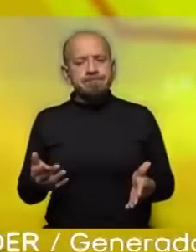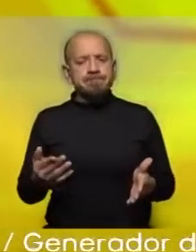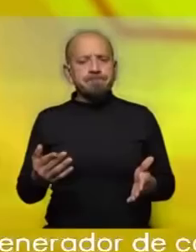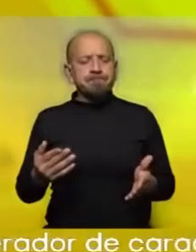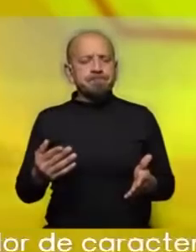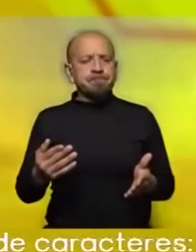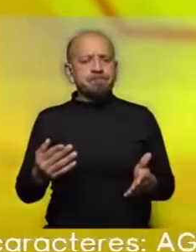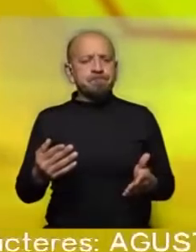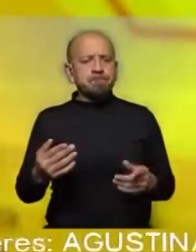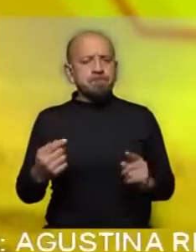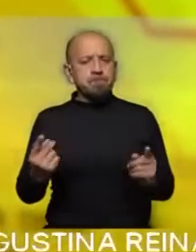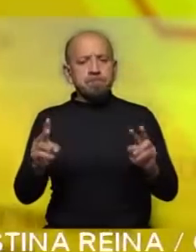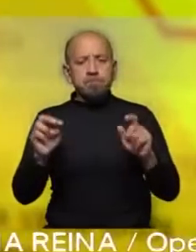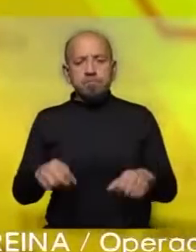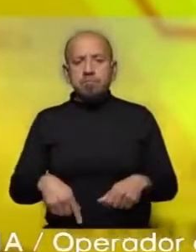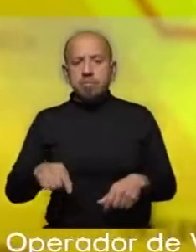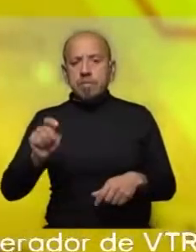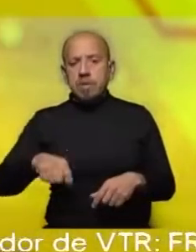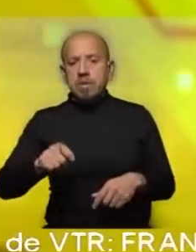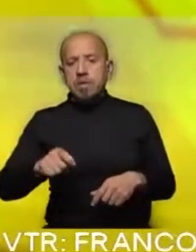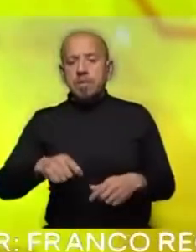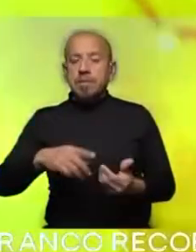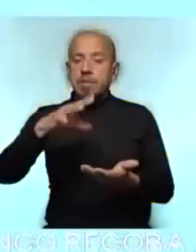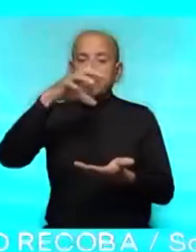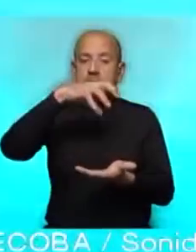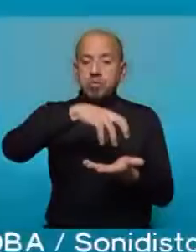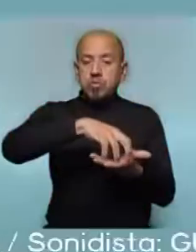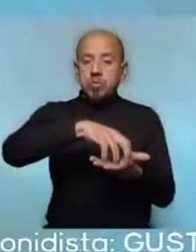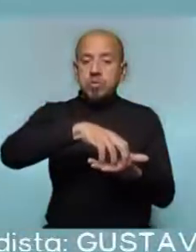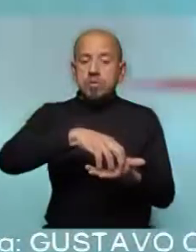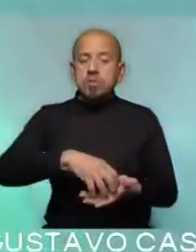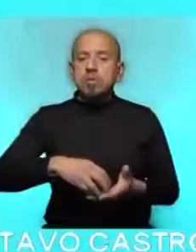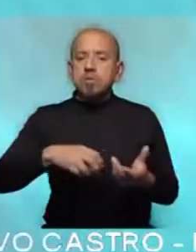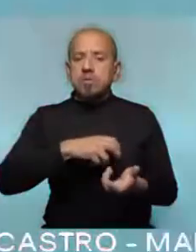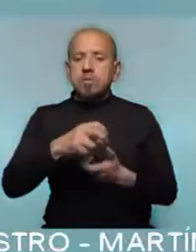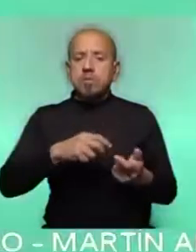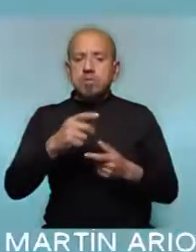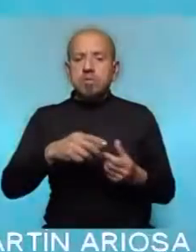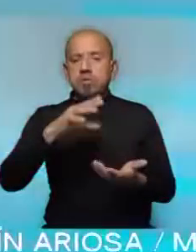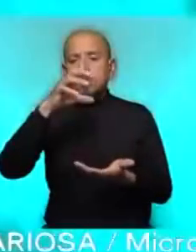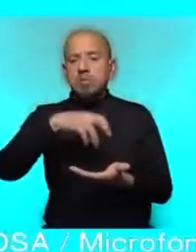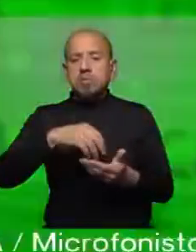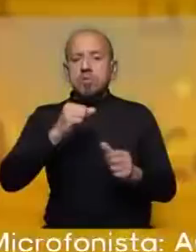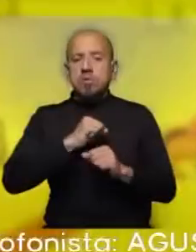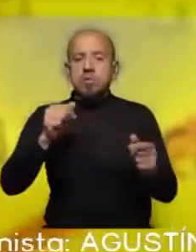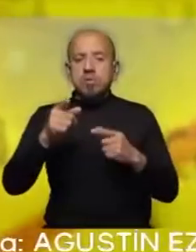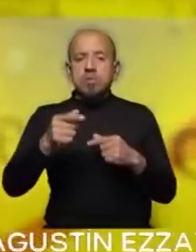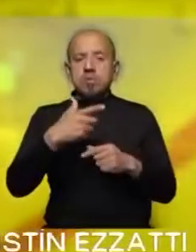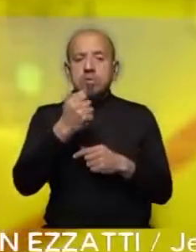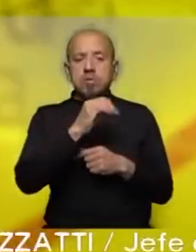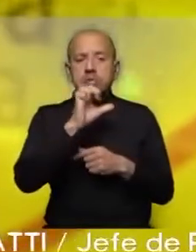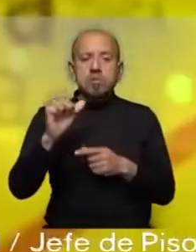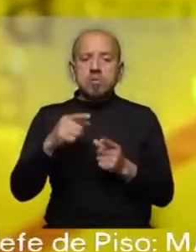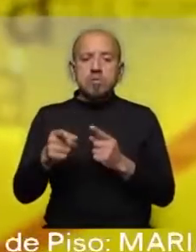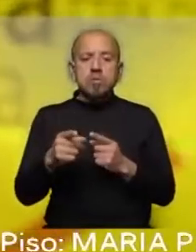al tema del remate del edificio que también tuvo sus complejidades un edificio que perfectamente podría haber sido adquirido por as bueno